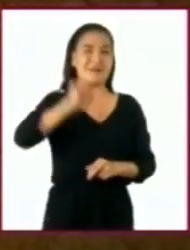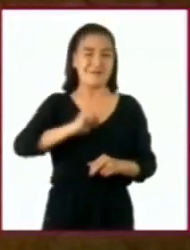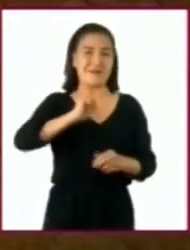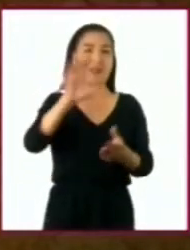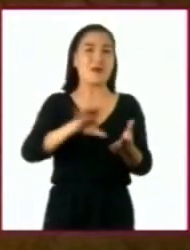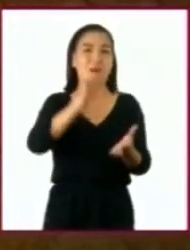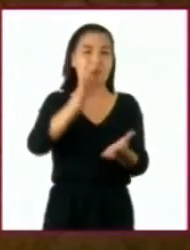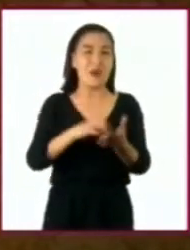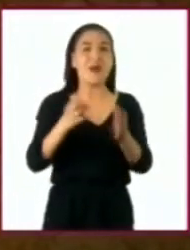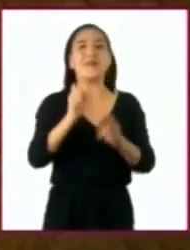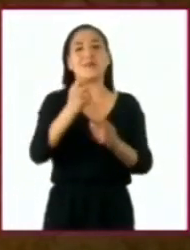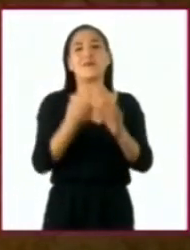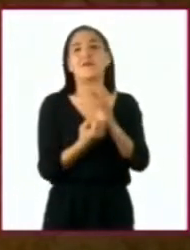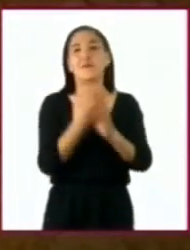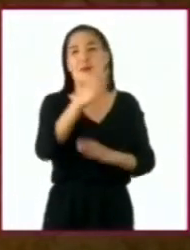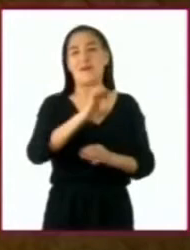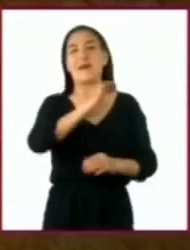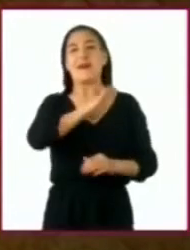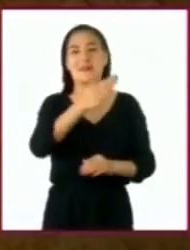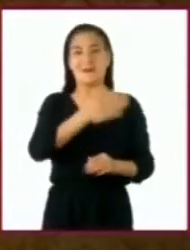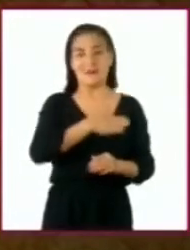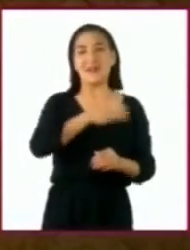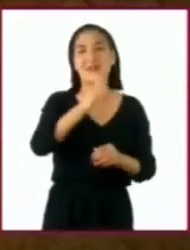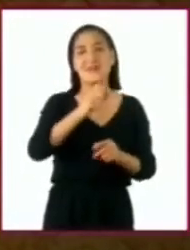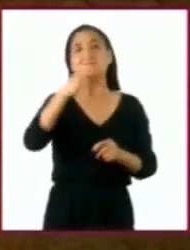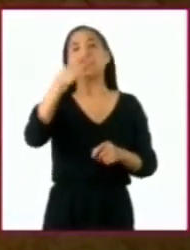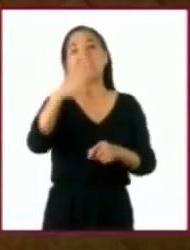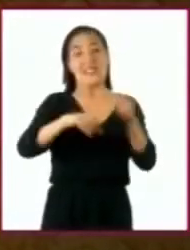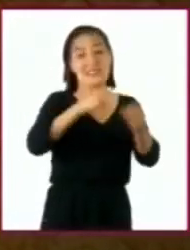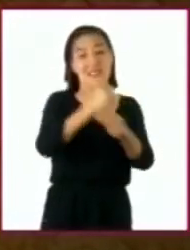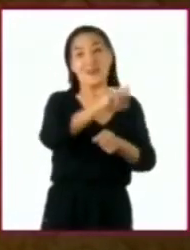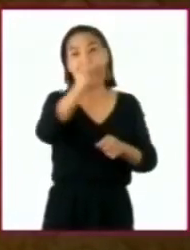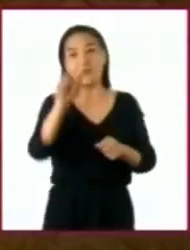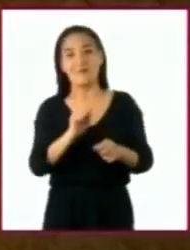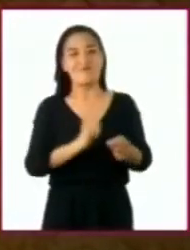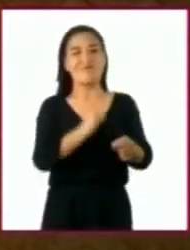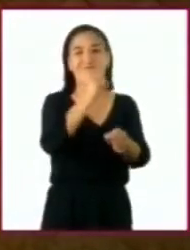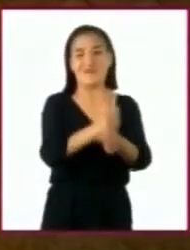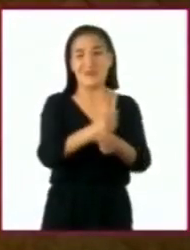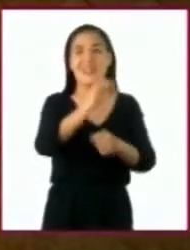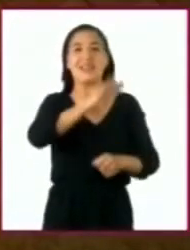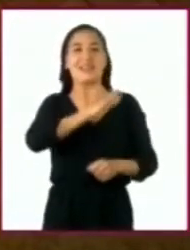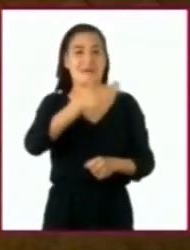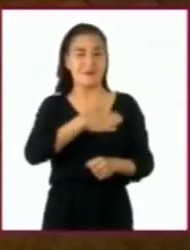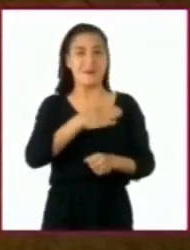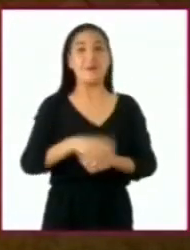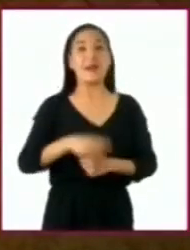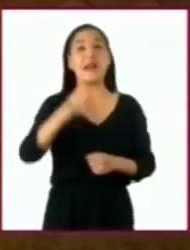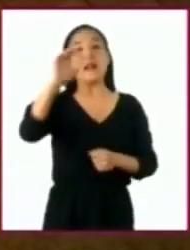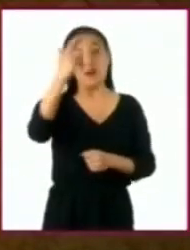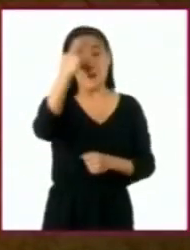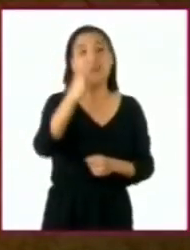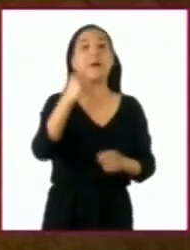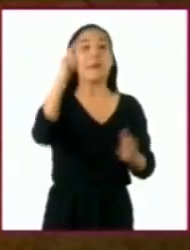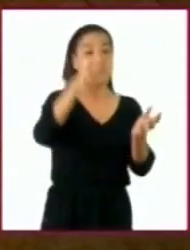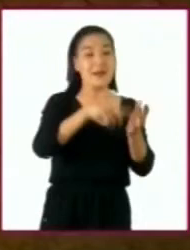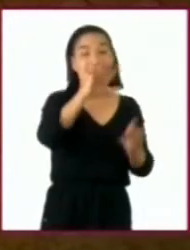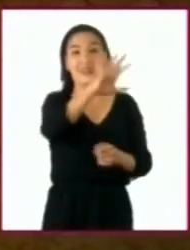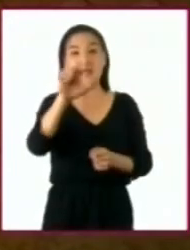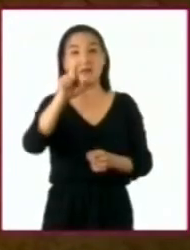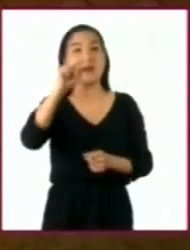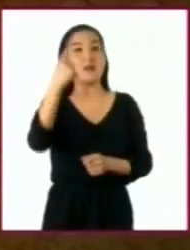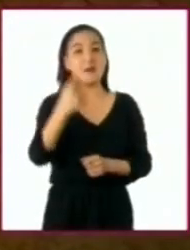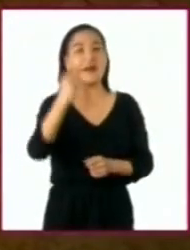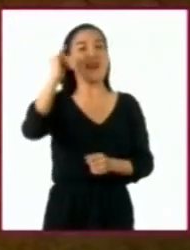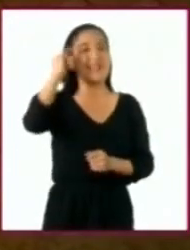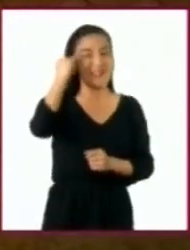10 años después de la conquista española. Recordemos que en 1521, los indios nahuas de la